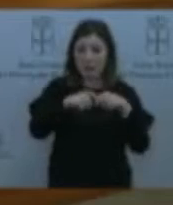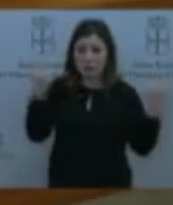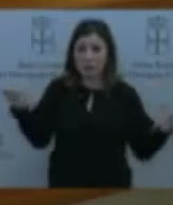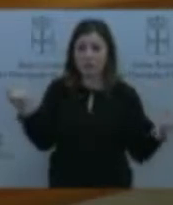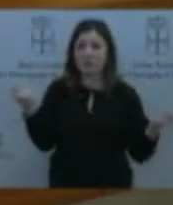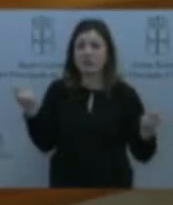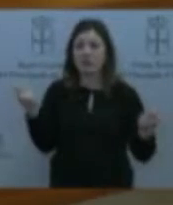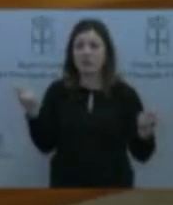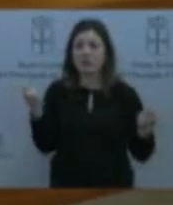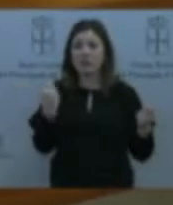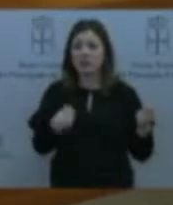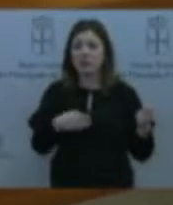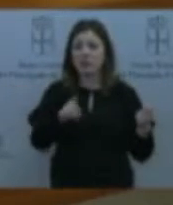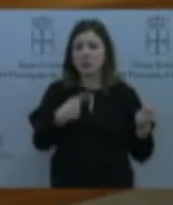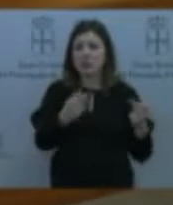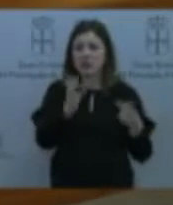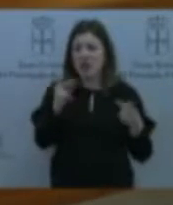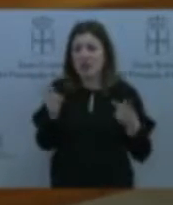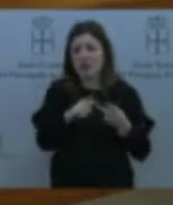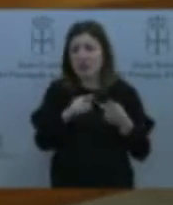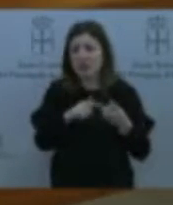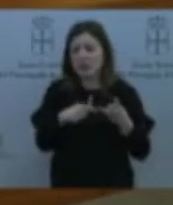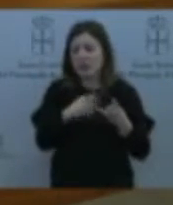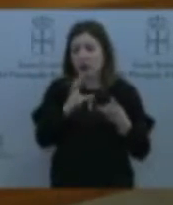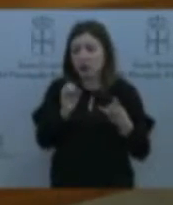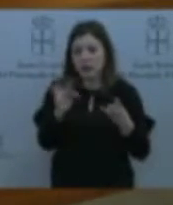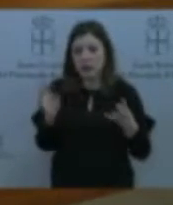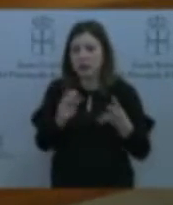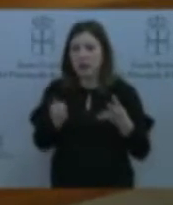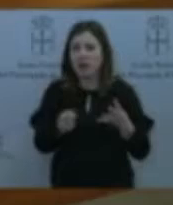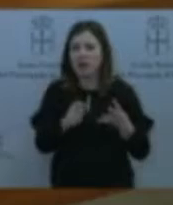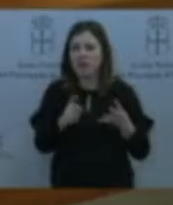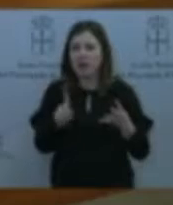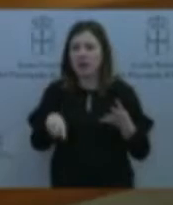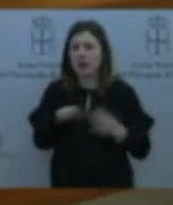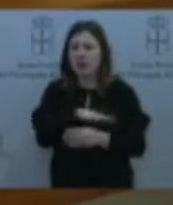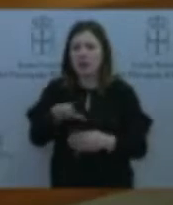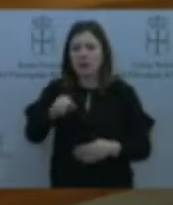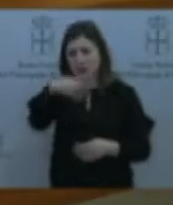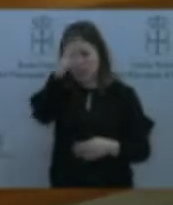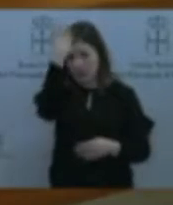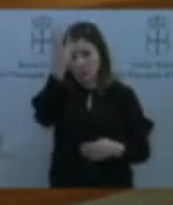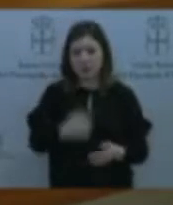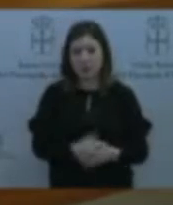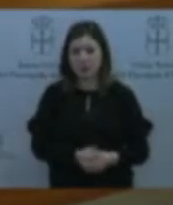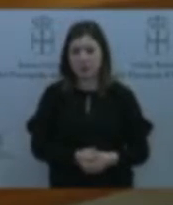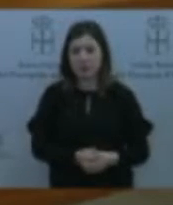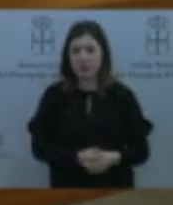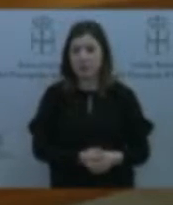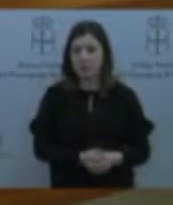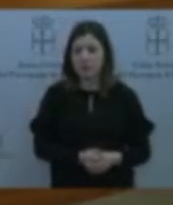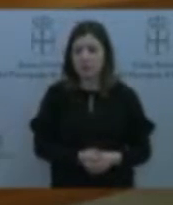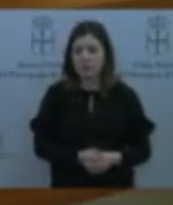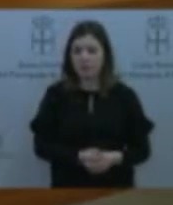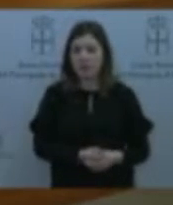ahora Ocasio-Cortez, pero también terminó gobernando Trump. El cierre de régimen llevó a